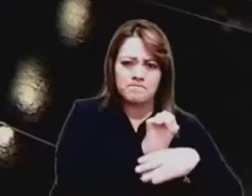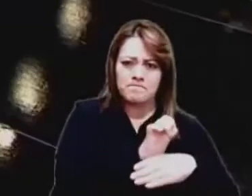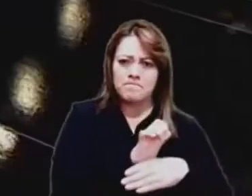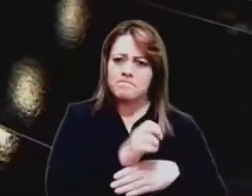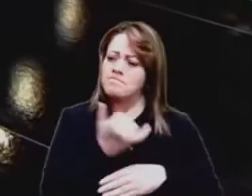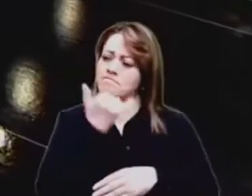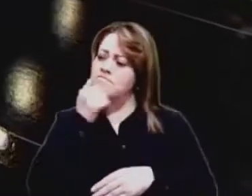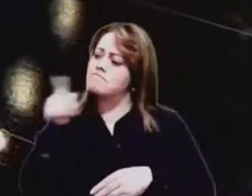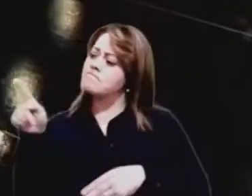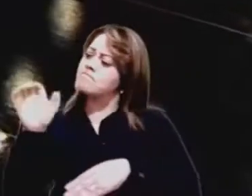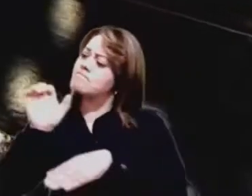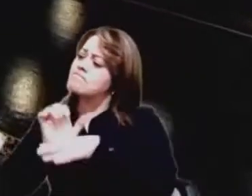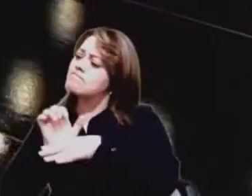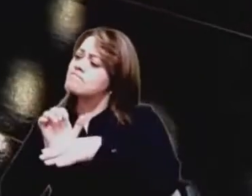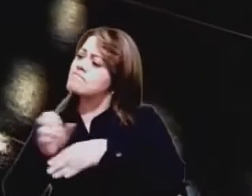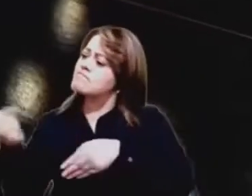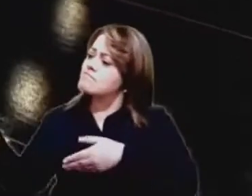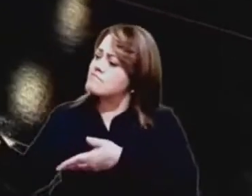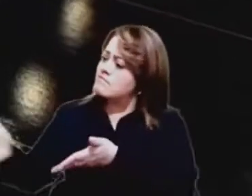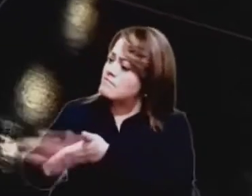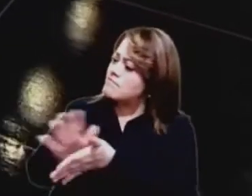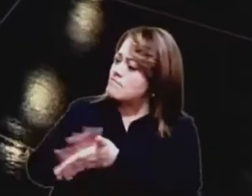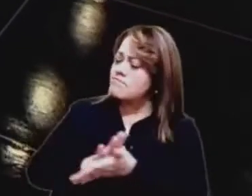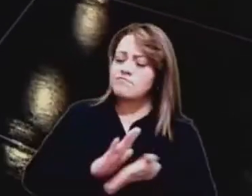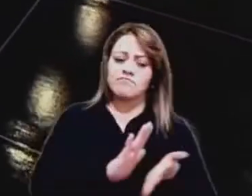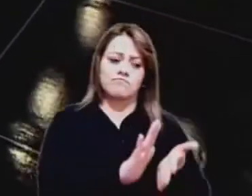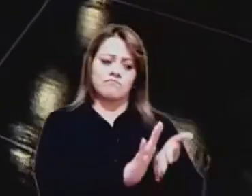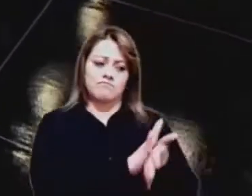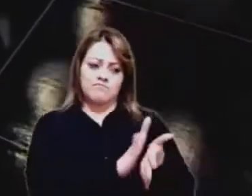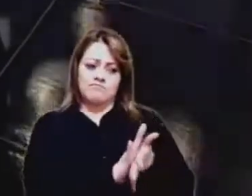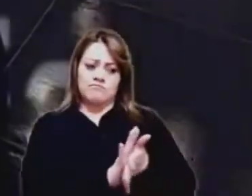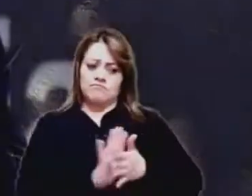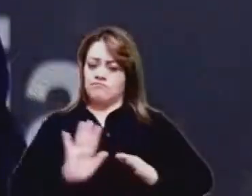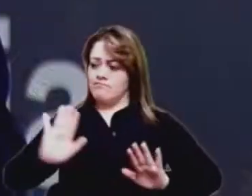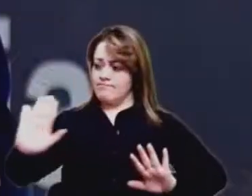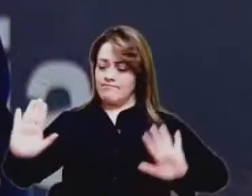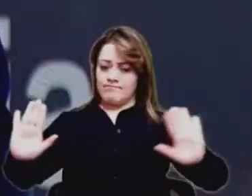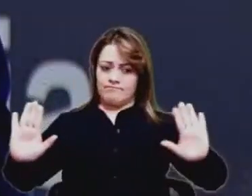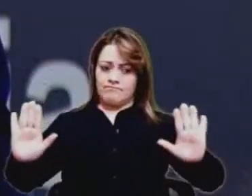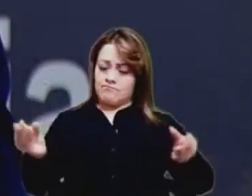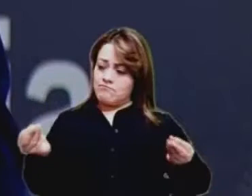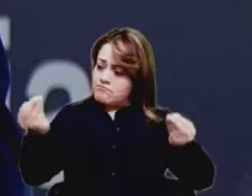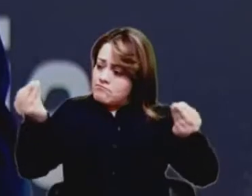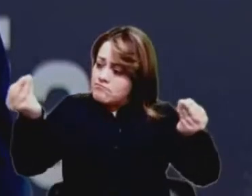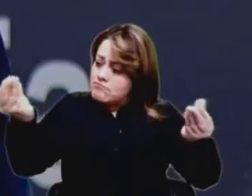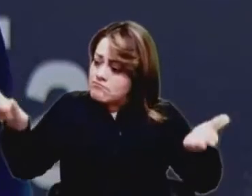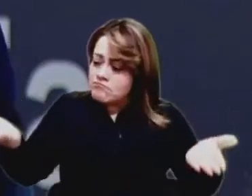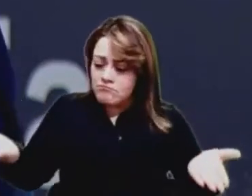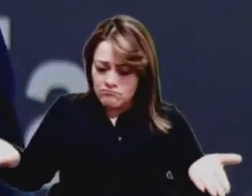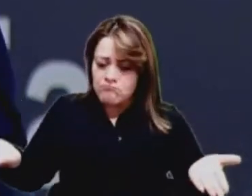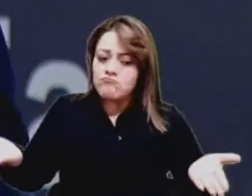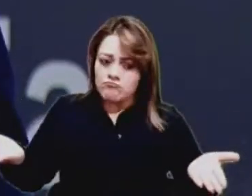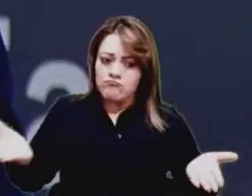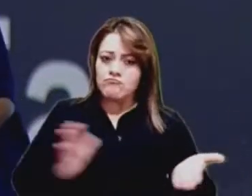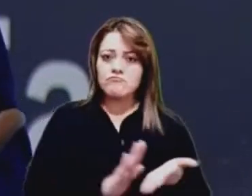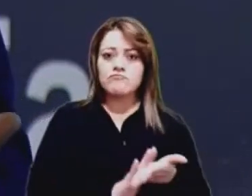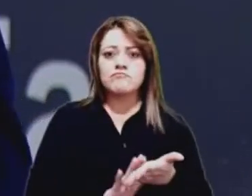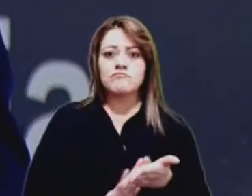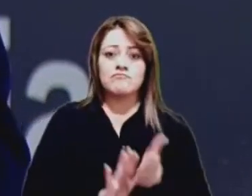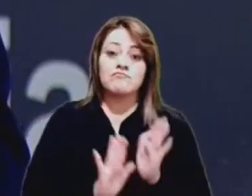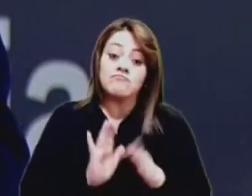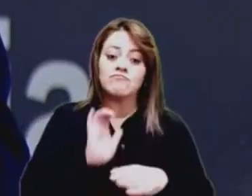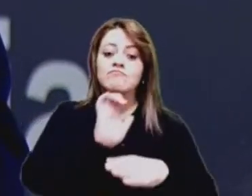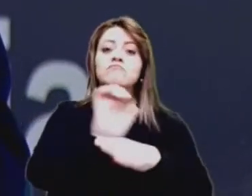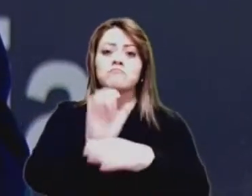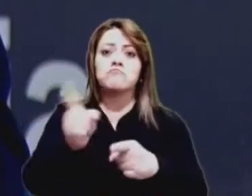buscarlos digo yo oficiosamente para ofrecerles nuestra nuestra participación como mediadores o las entidades también nos